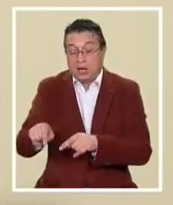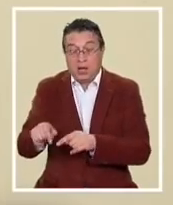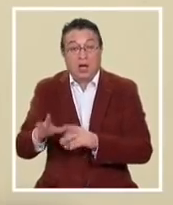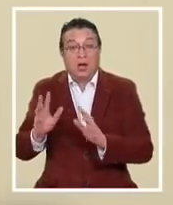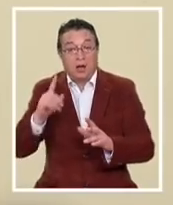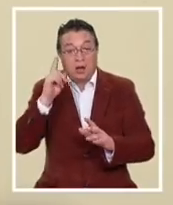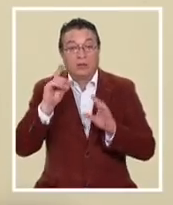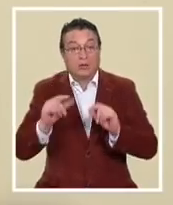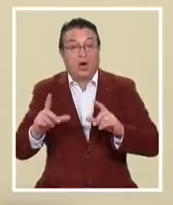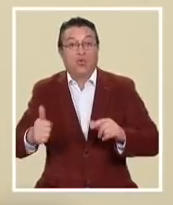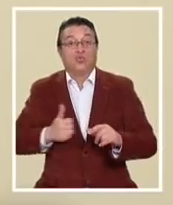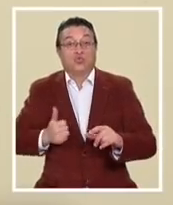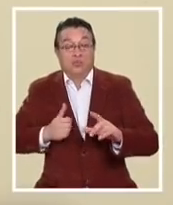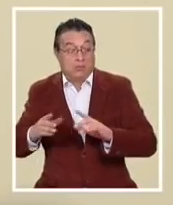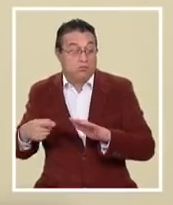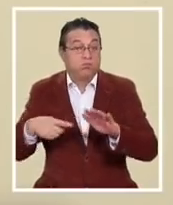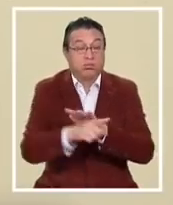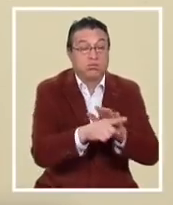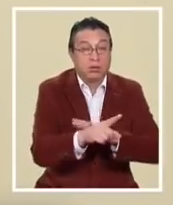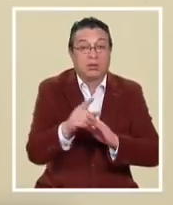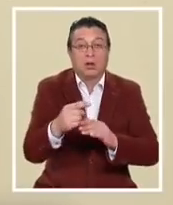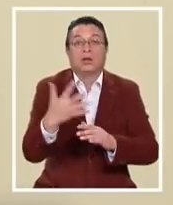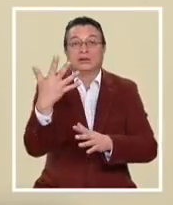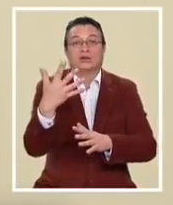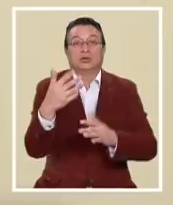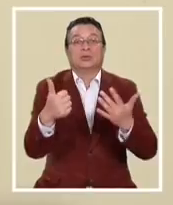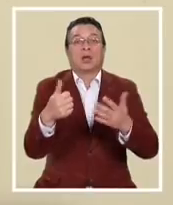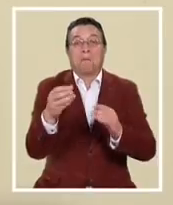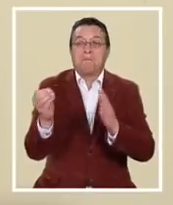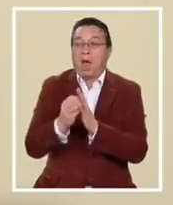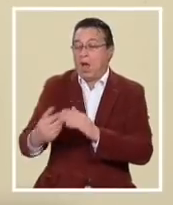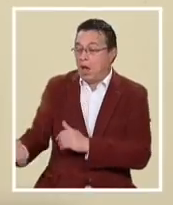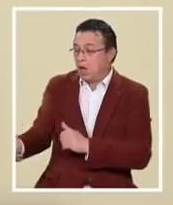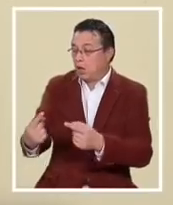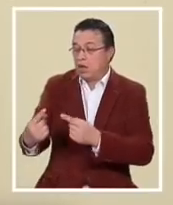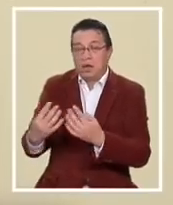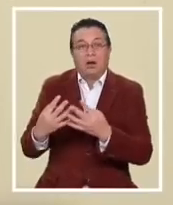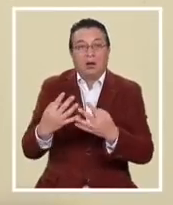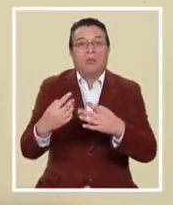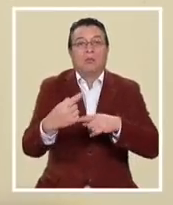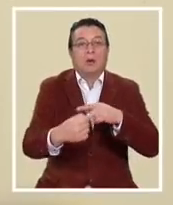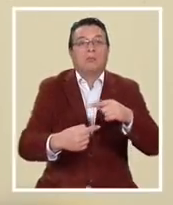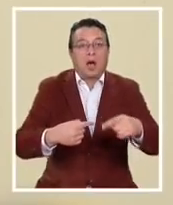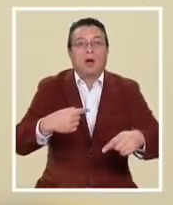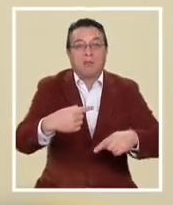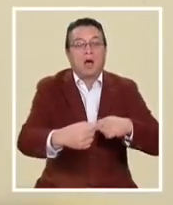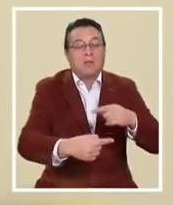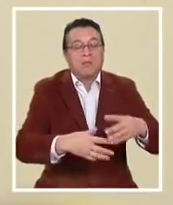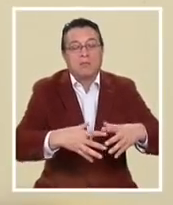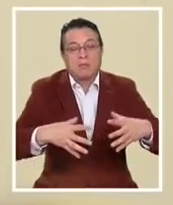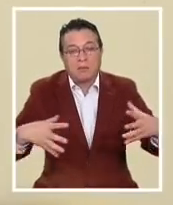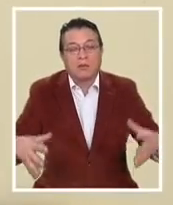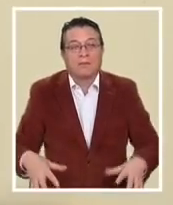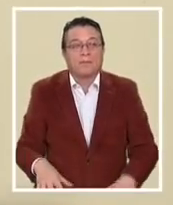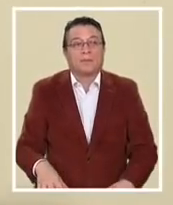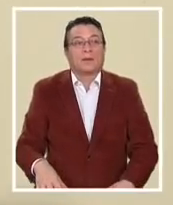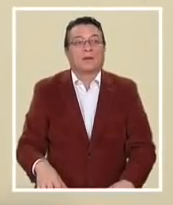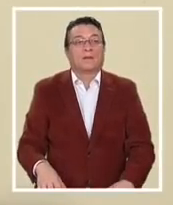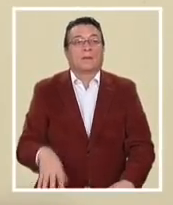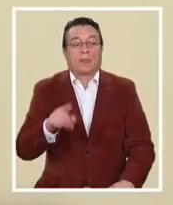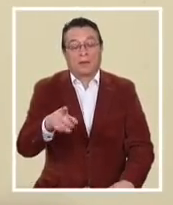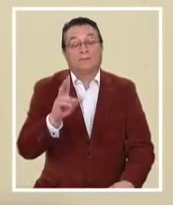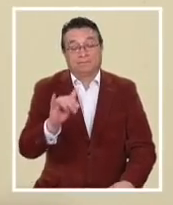con eso ya cumplimos, aparecen 5 o 6 pacientes más y esta rueda vuelve a empezar a girar. Doctor, de manera